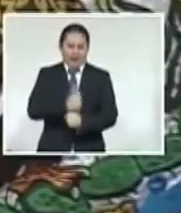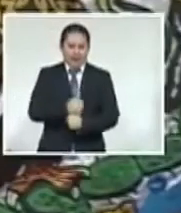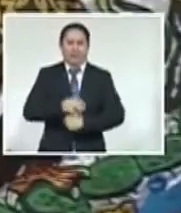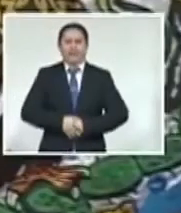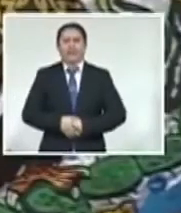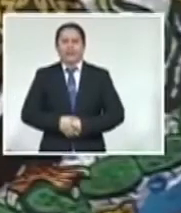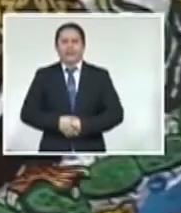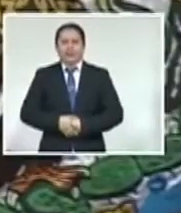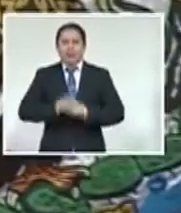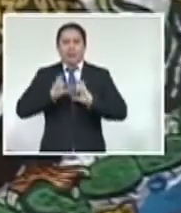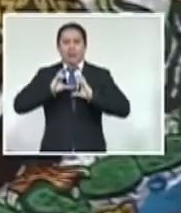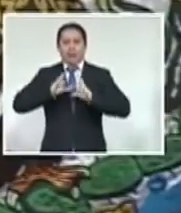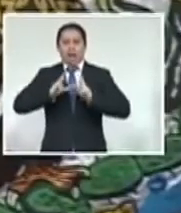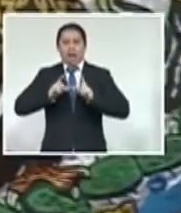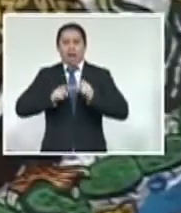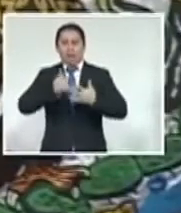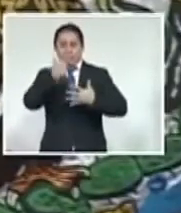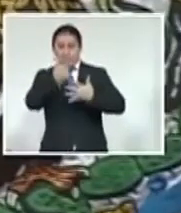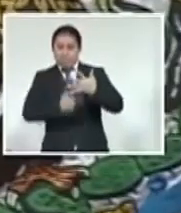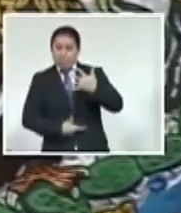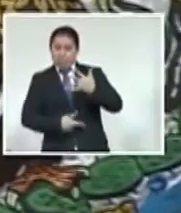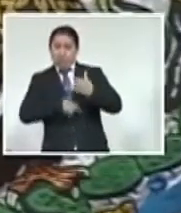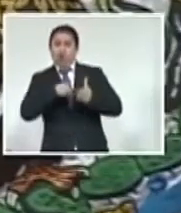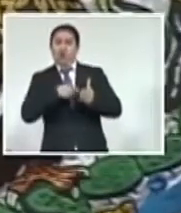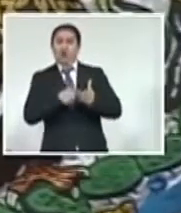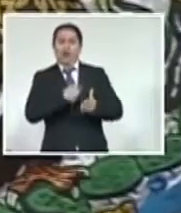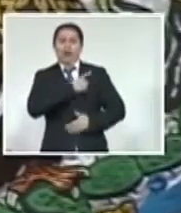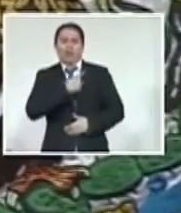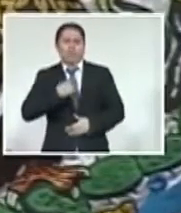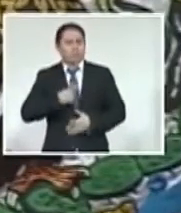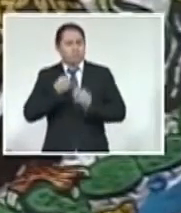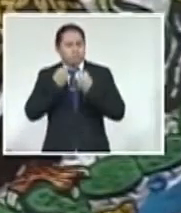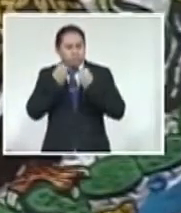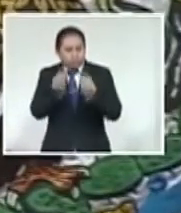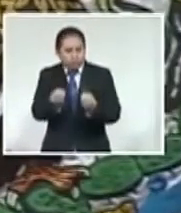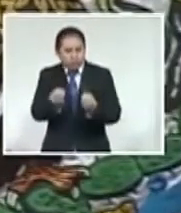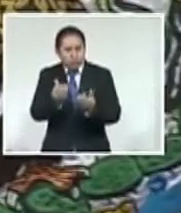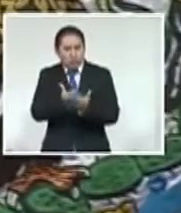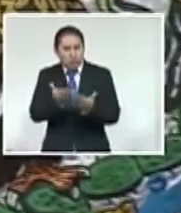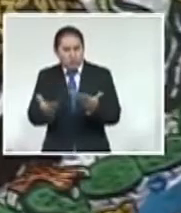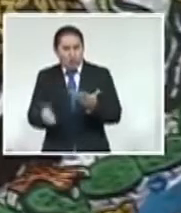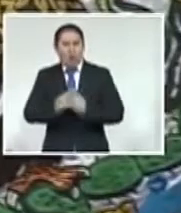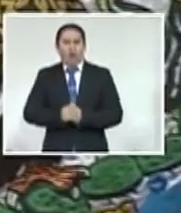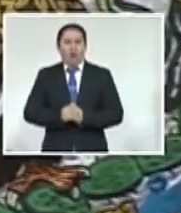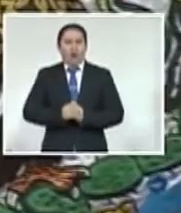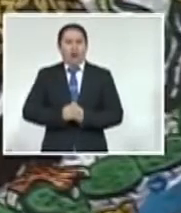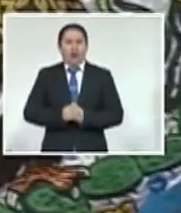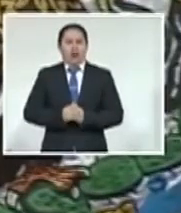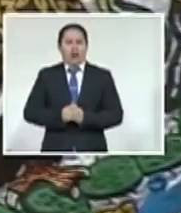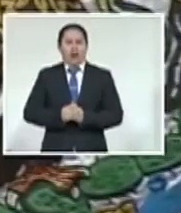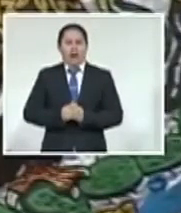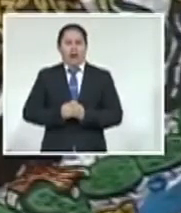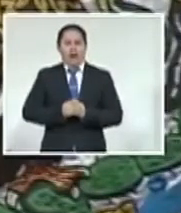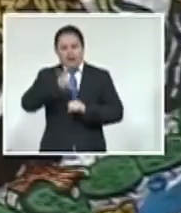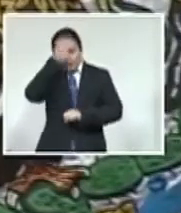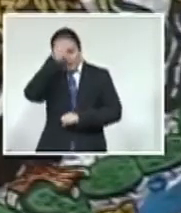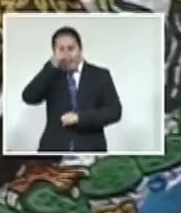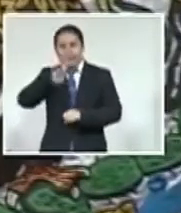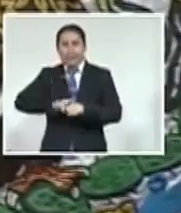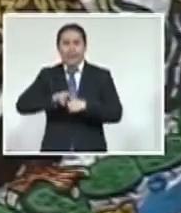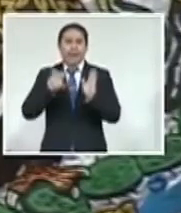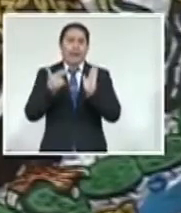Chiapas estaba entre los 5 estados más endeudados del país. Ahora, de acuerdo a cifras de la Secretaría de Hacienda